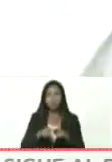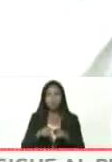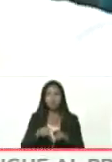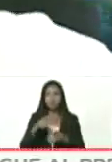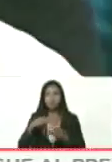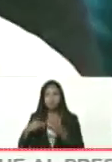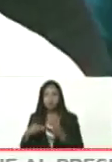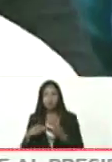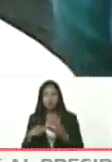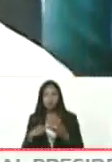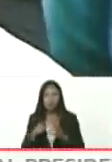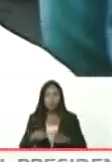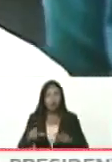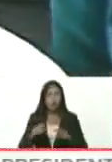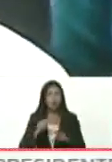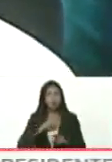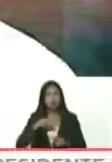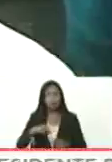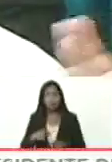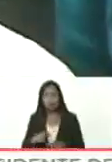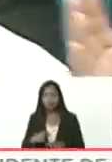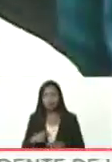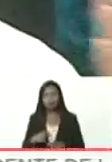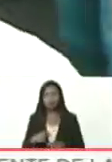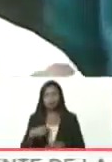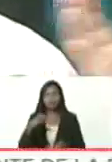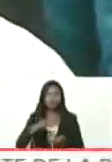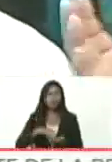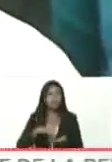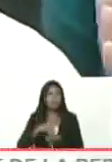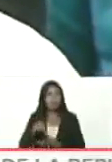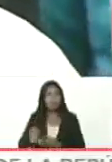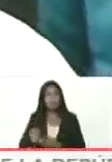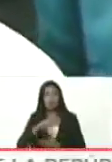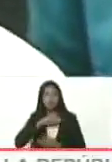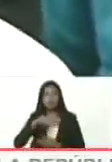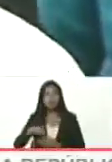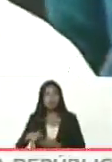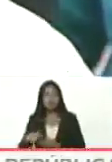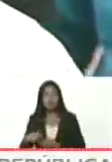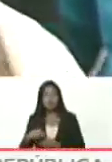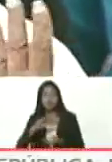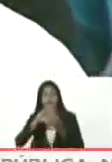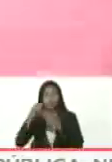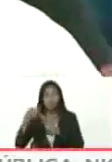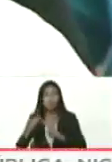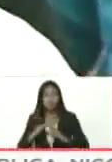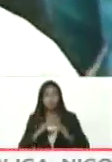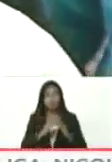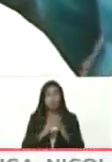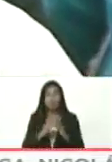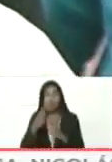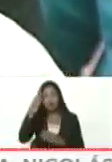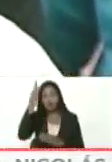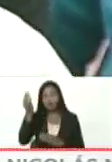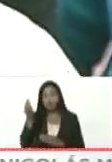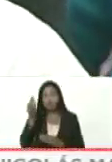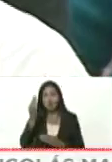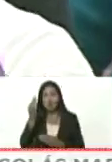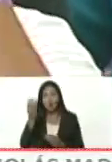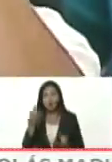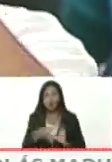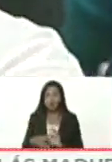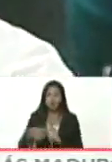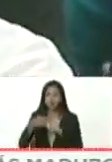Tuy, presente Tomás Landel, Estado Miranda. Nosotros, comuneros, consejos comunales,